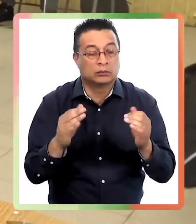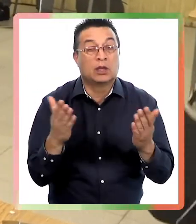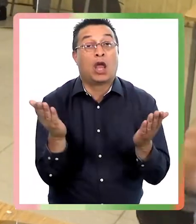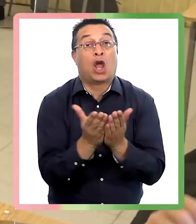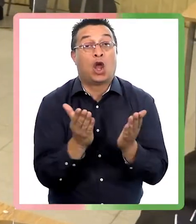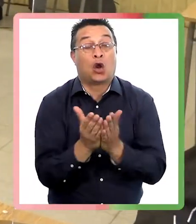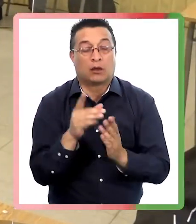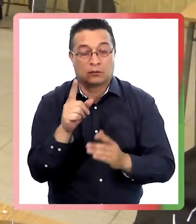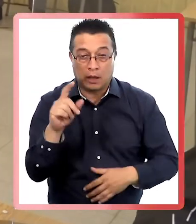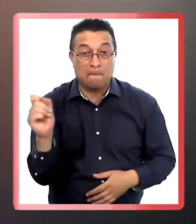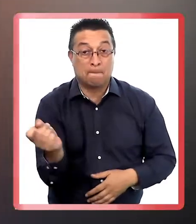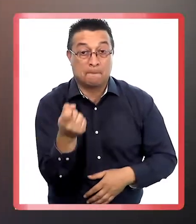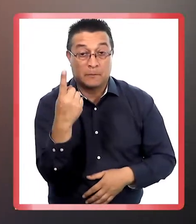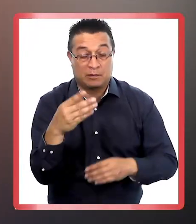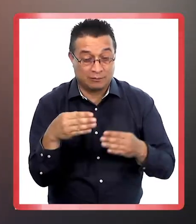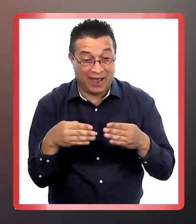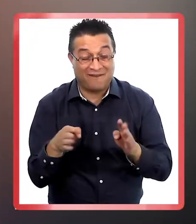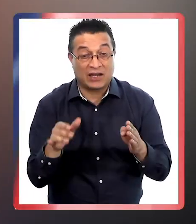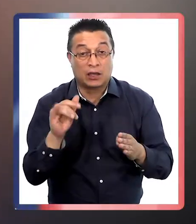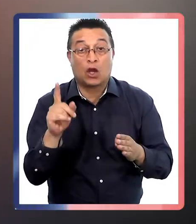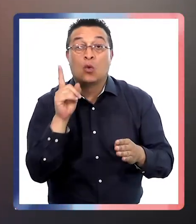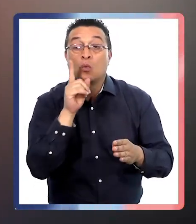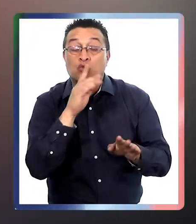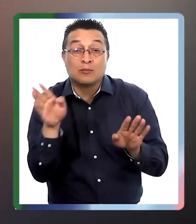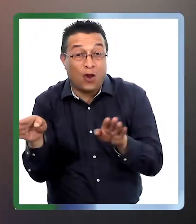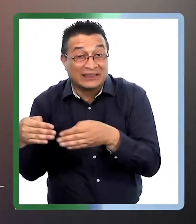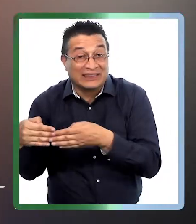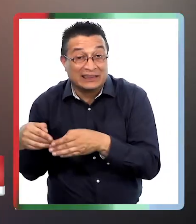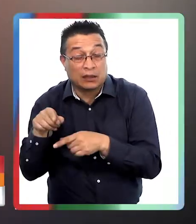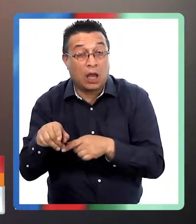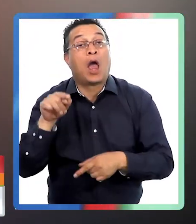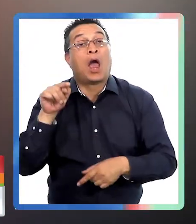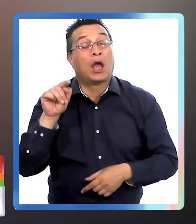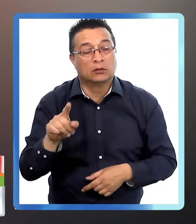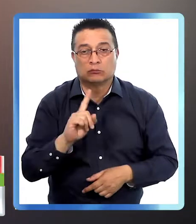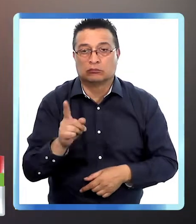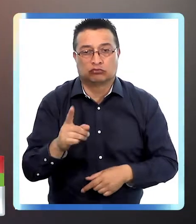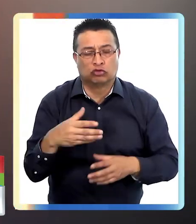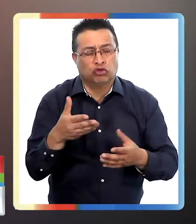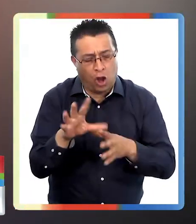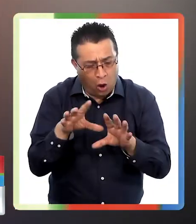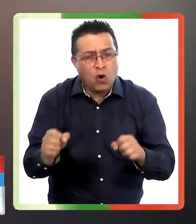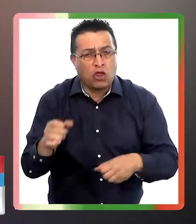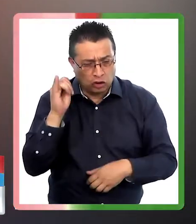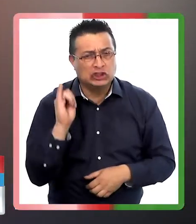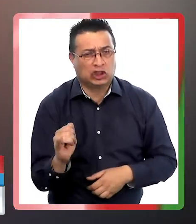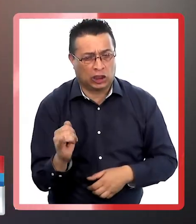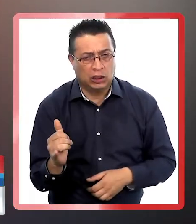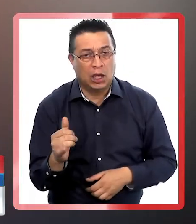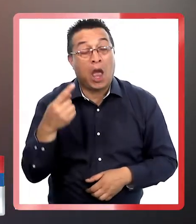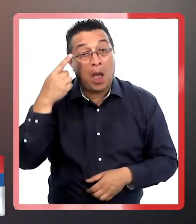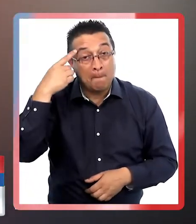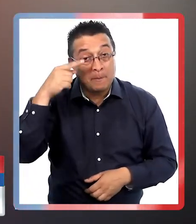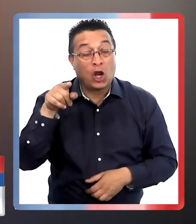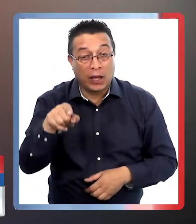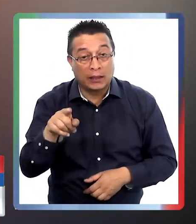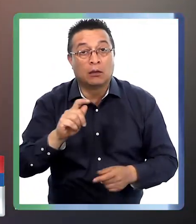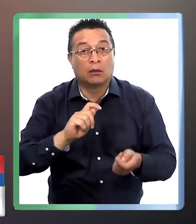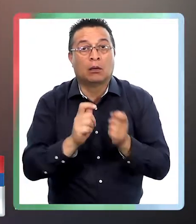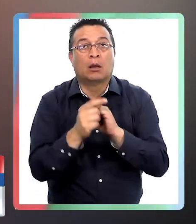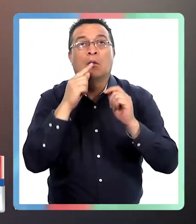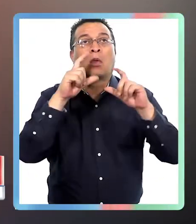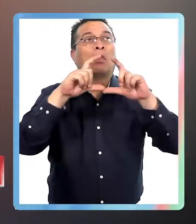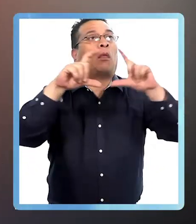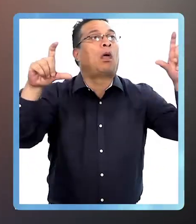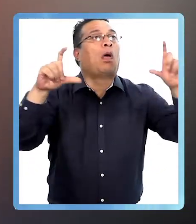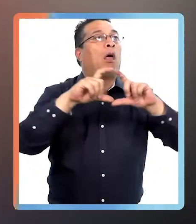los primeros en abrir y los últimos en cerrar, por supuesto que lo compartimos y estamos todos de acuerdo, pero eso se transforma en un eslogan si